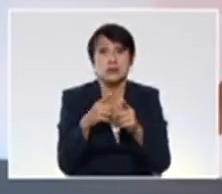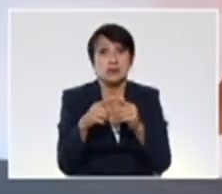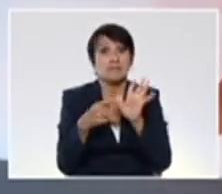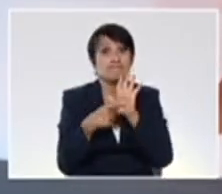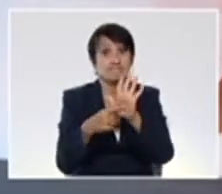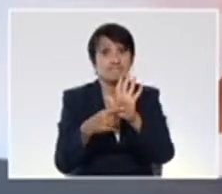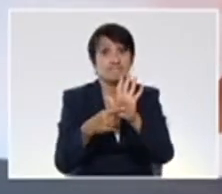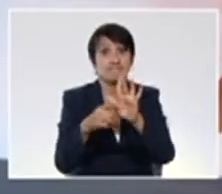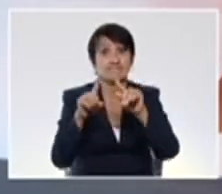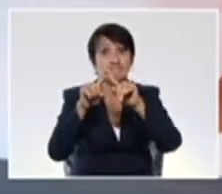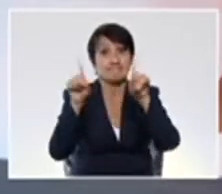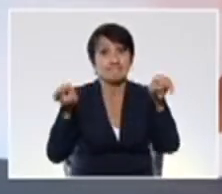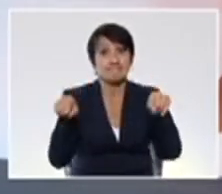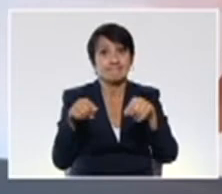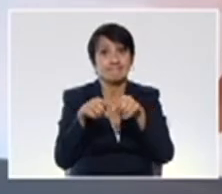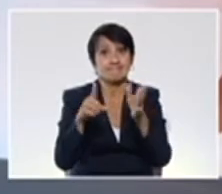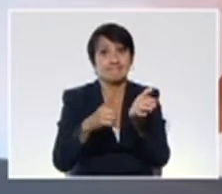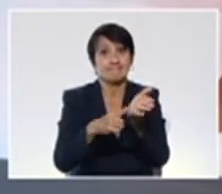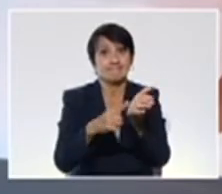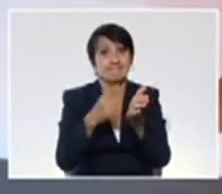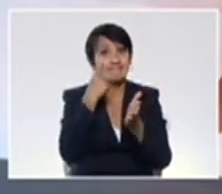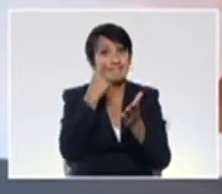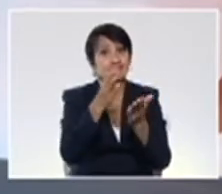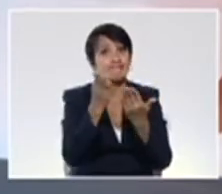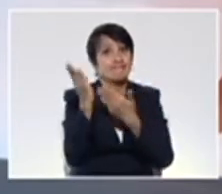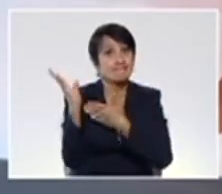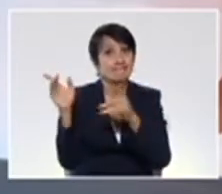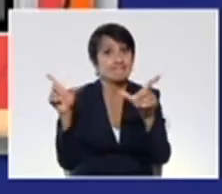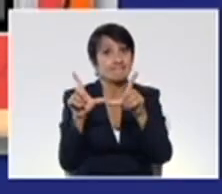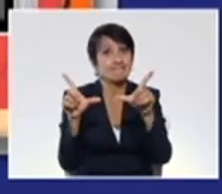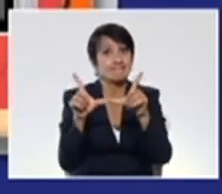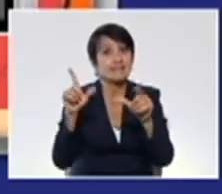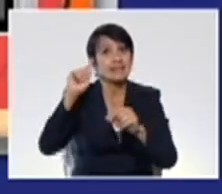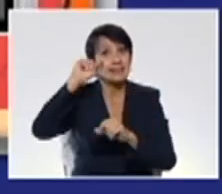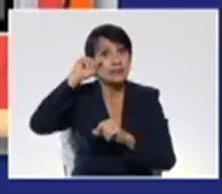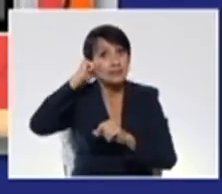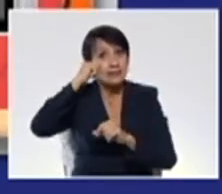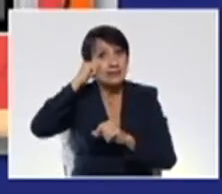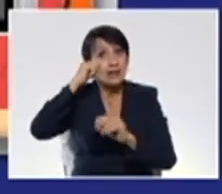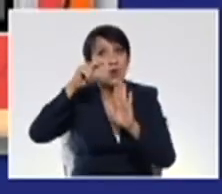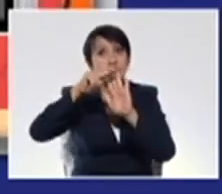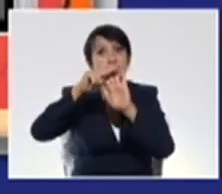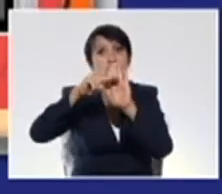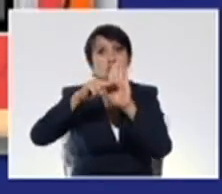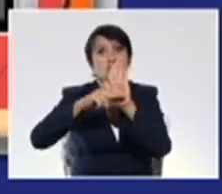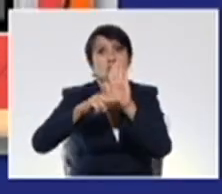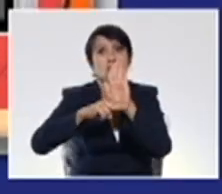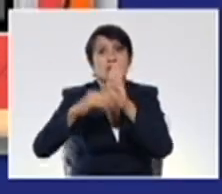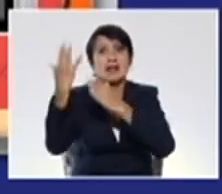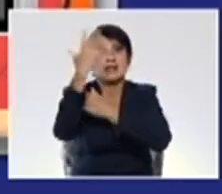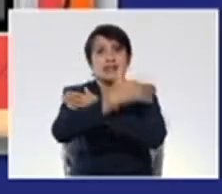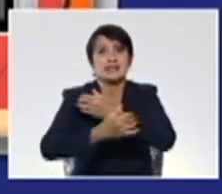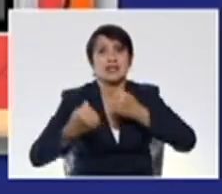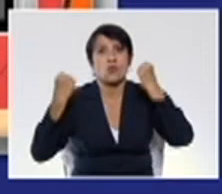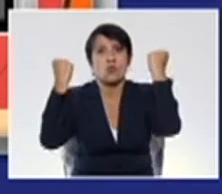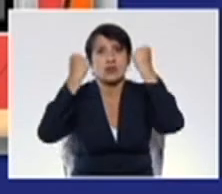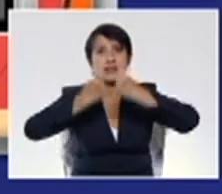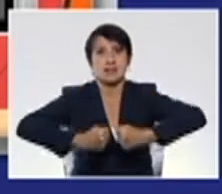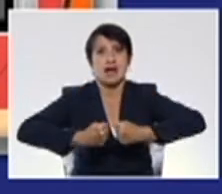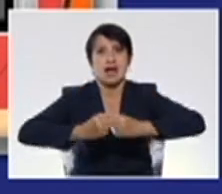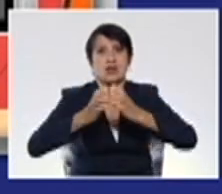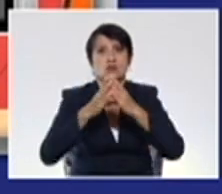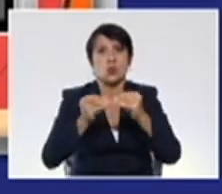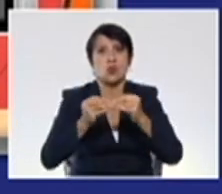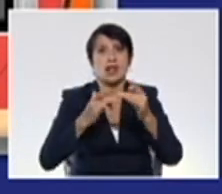pantalla interactiva. Recordándoles siempre, muchachos, normas de seguridad. En todo momento, todas las actividades